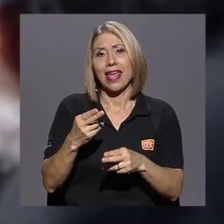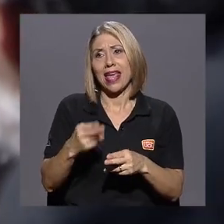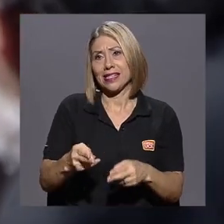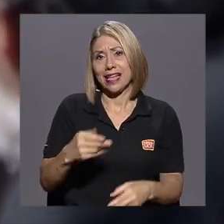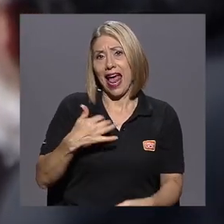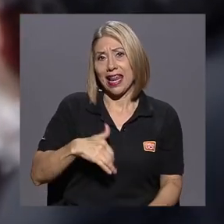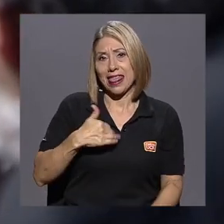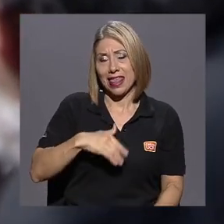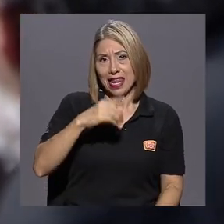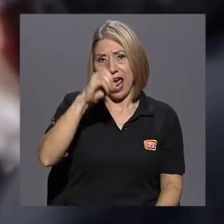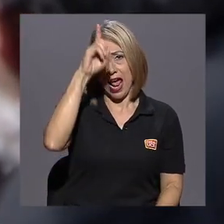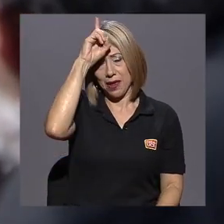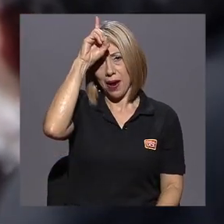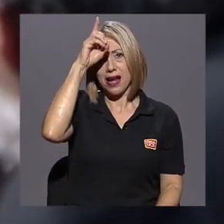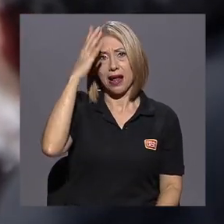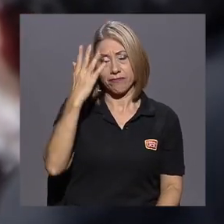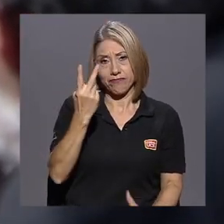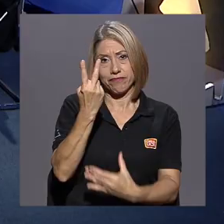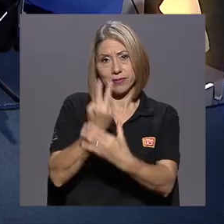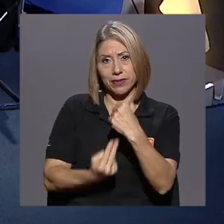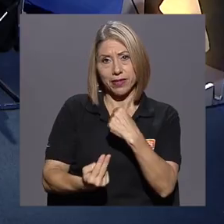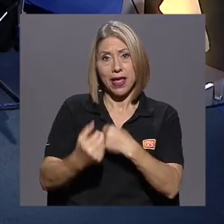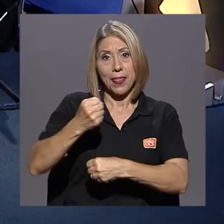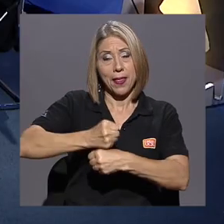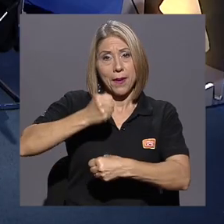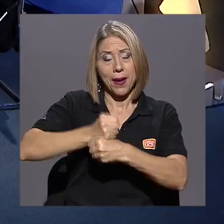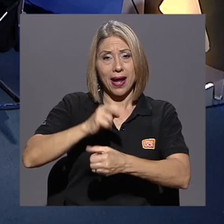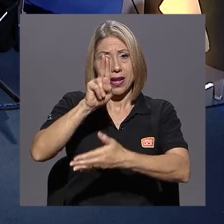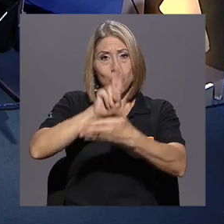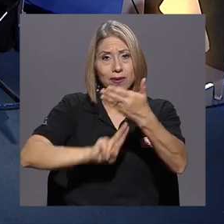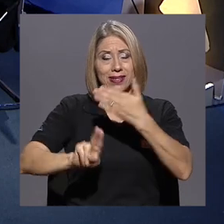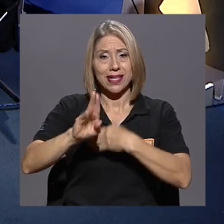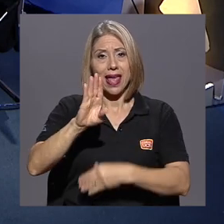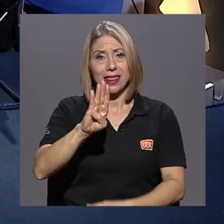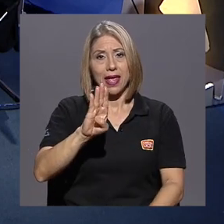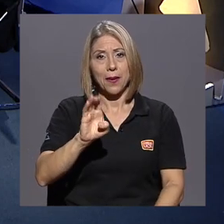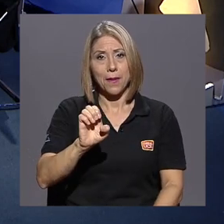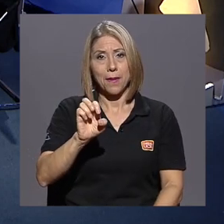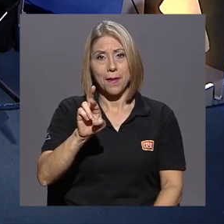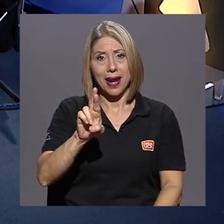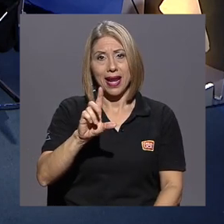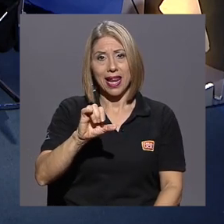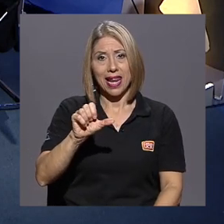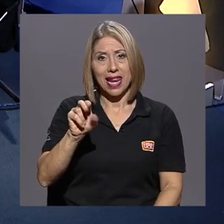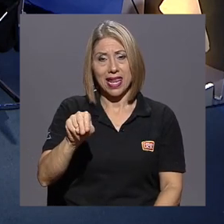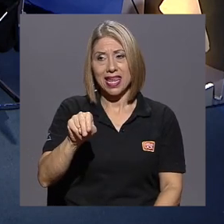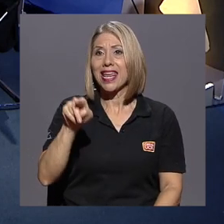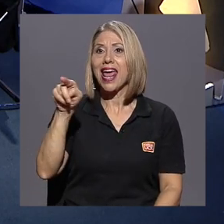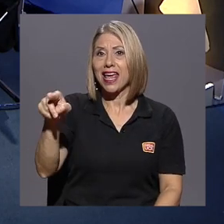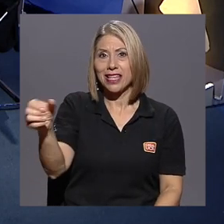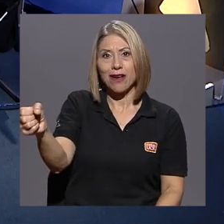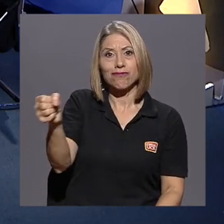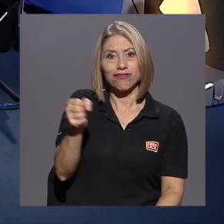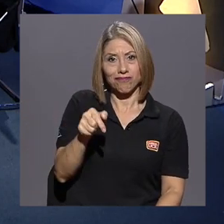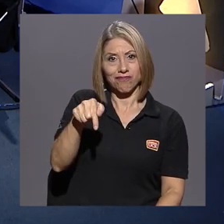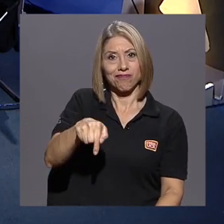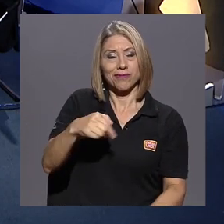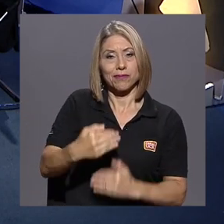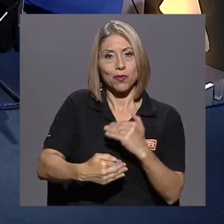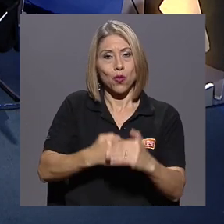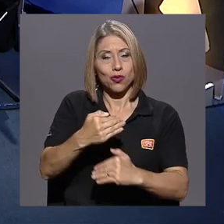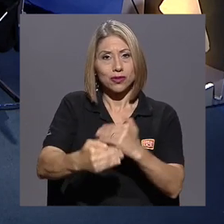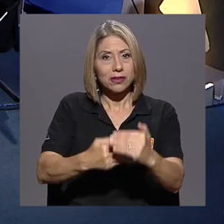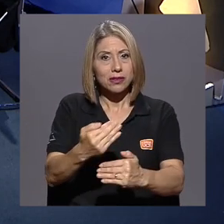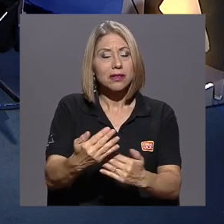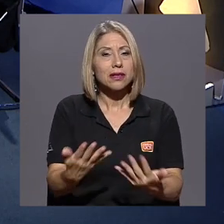argentina-alemana, ¿verdad?, que trabaja en la Universidad de Berlín y quien nos va a acompañar en este proceso y